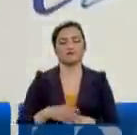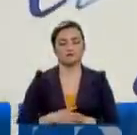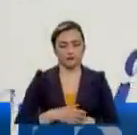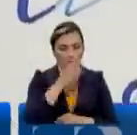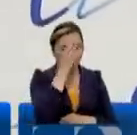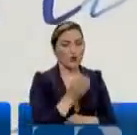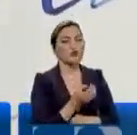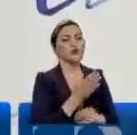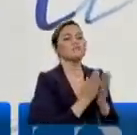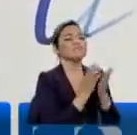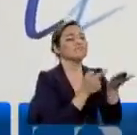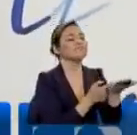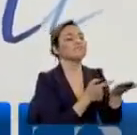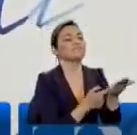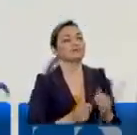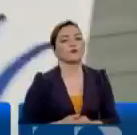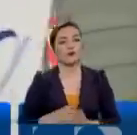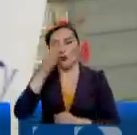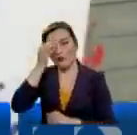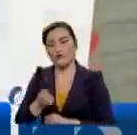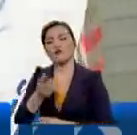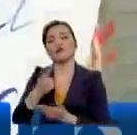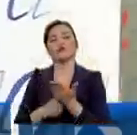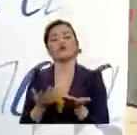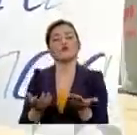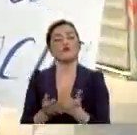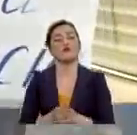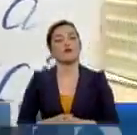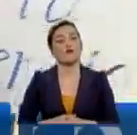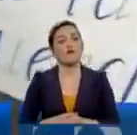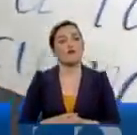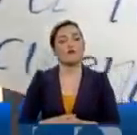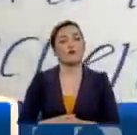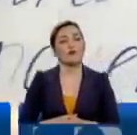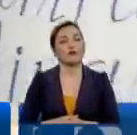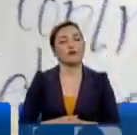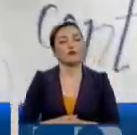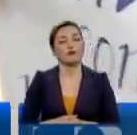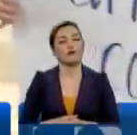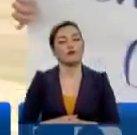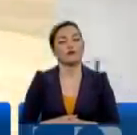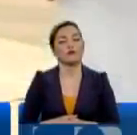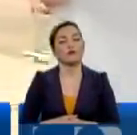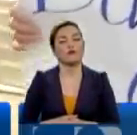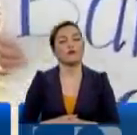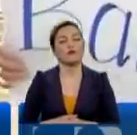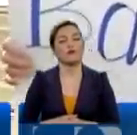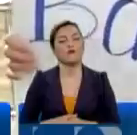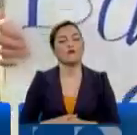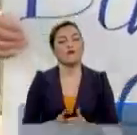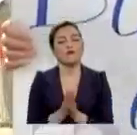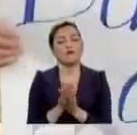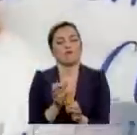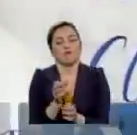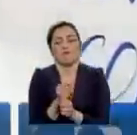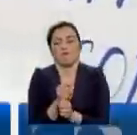Palma. ¿Qué piden ustedes? Buenos días. Nosotros, como lo están oyendo y viendo, queremos seguridad